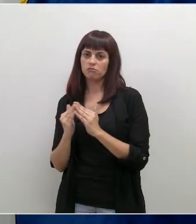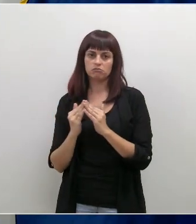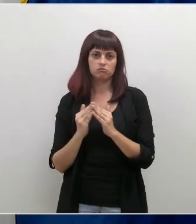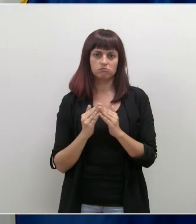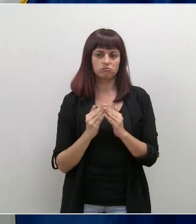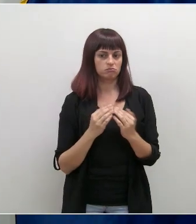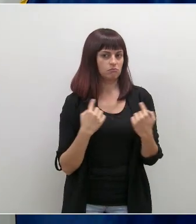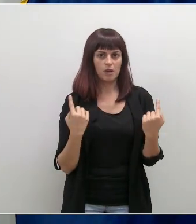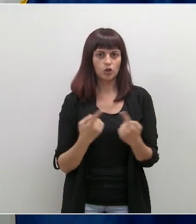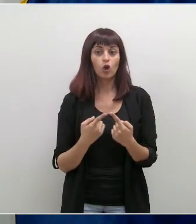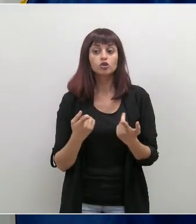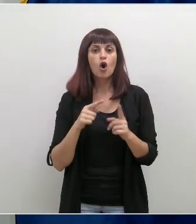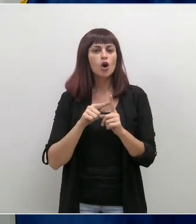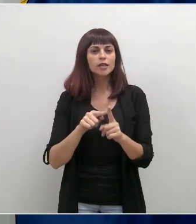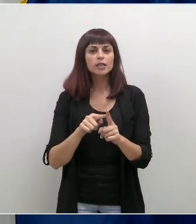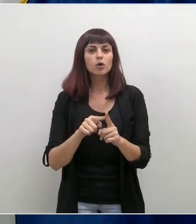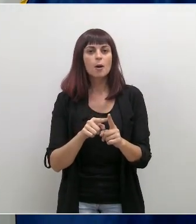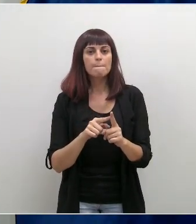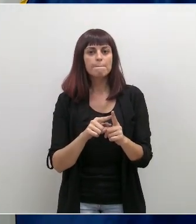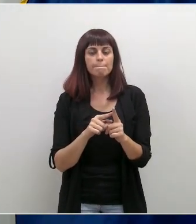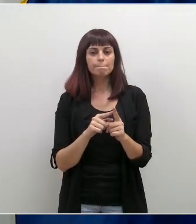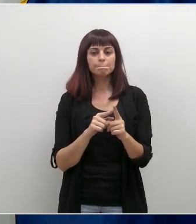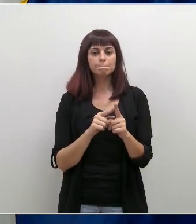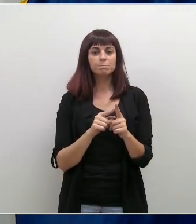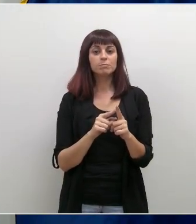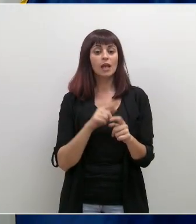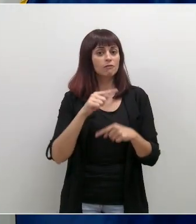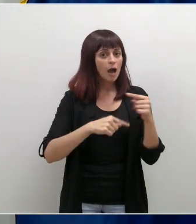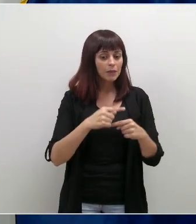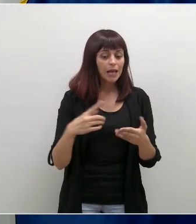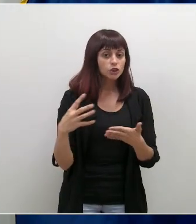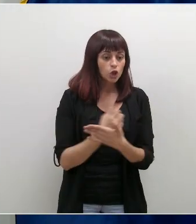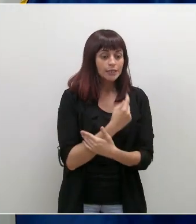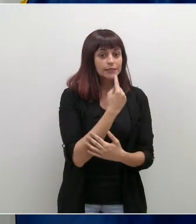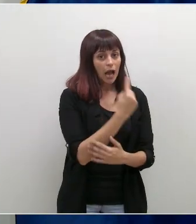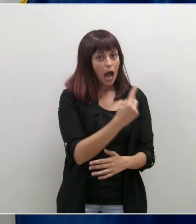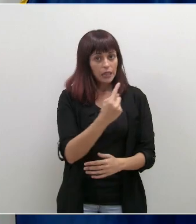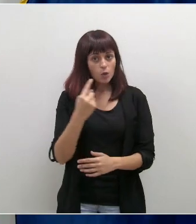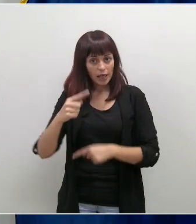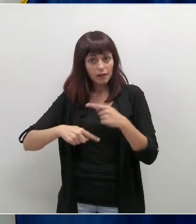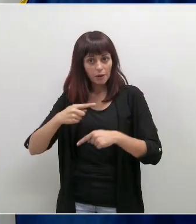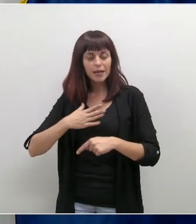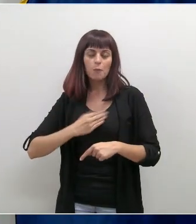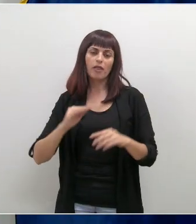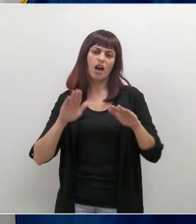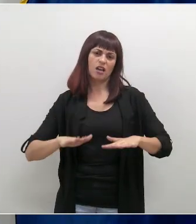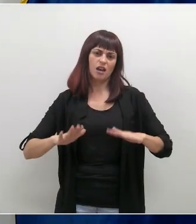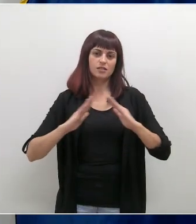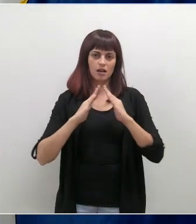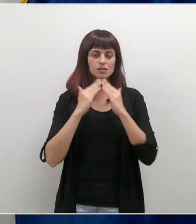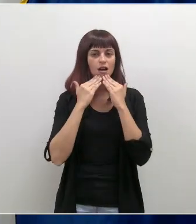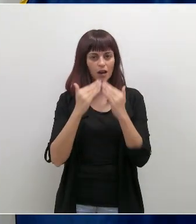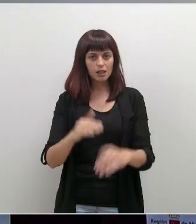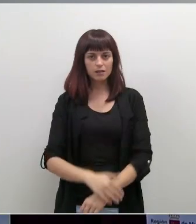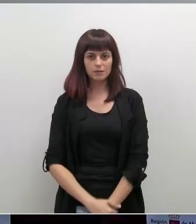sociales y que tienen como objetivo, ya digo, conseguir que todas y cada una de las familias de la región de Murcia puedan permanecer en su hogar. Muchas gracias.